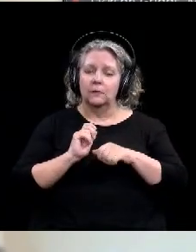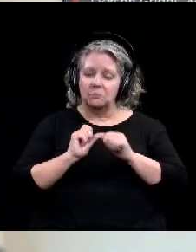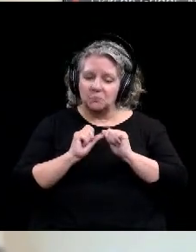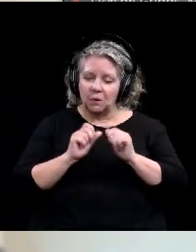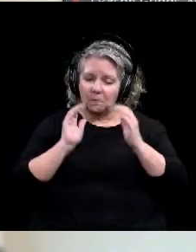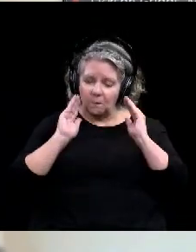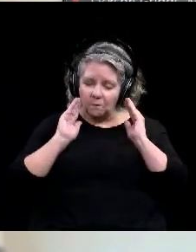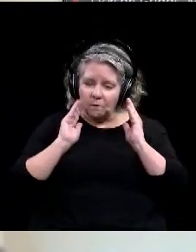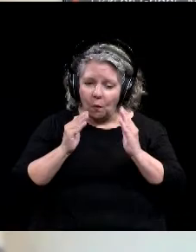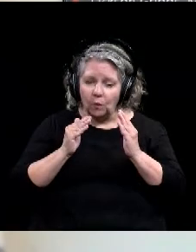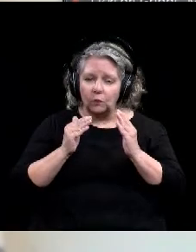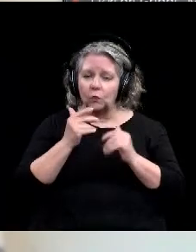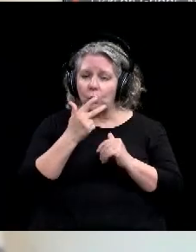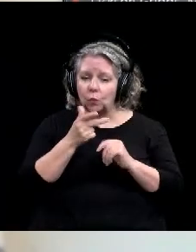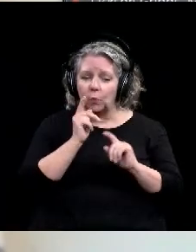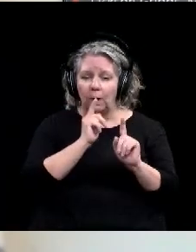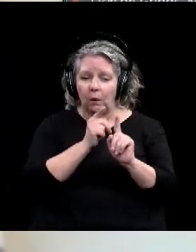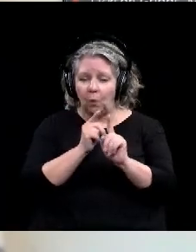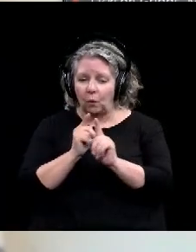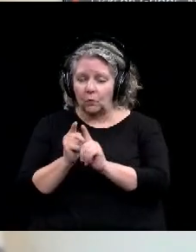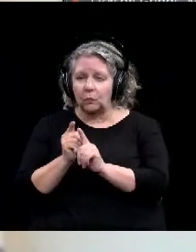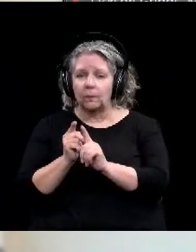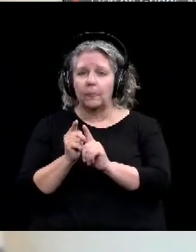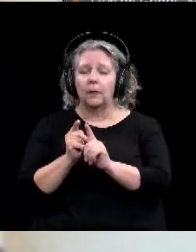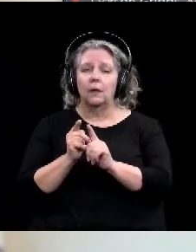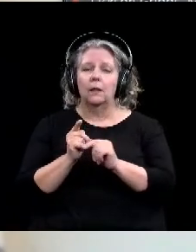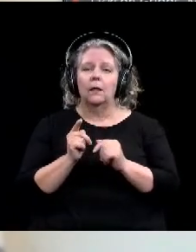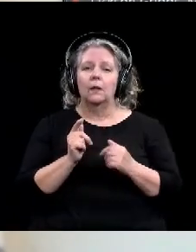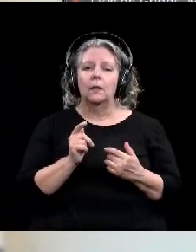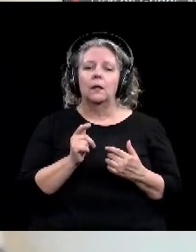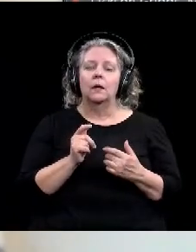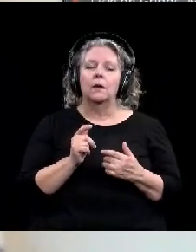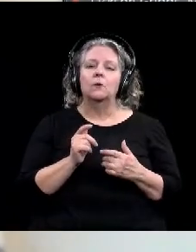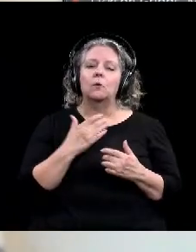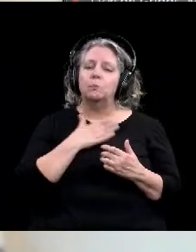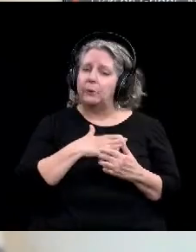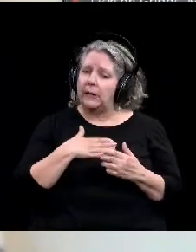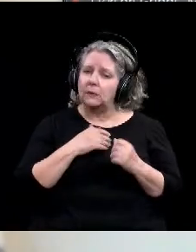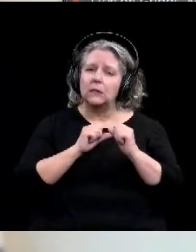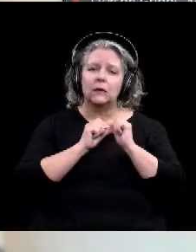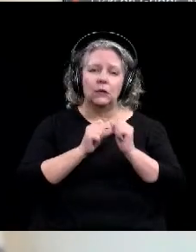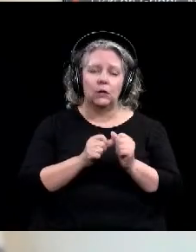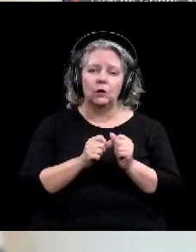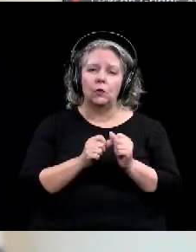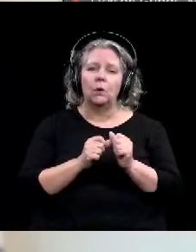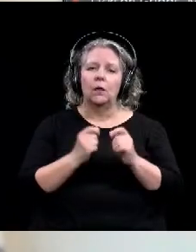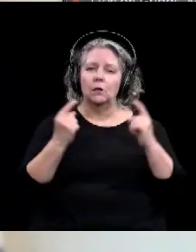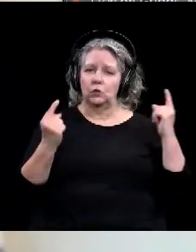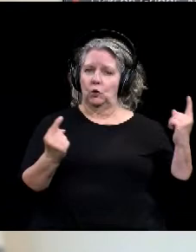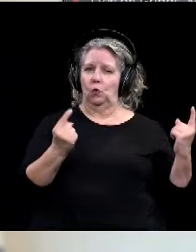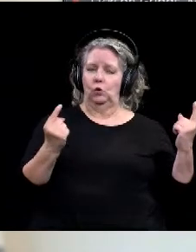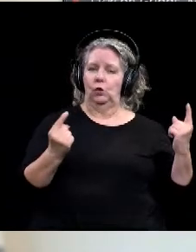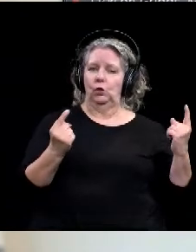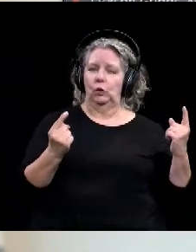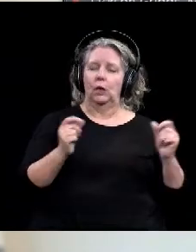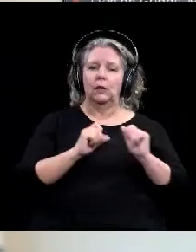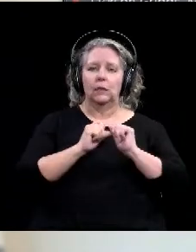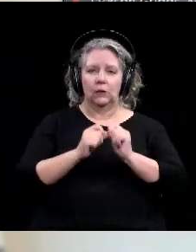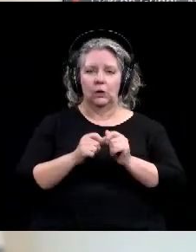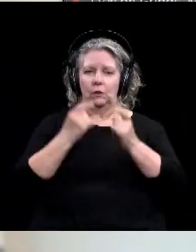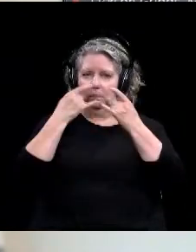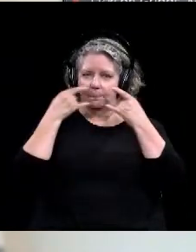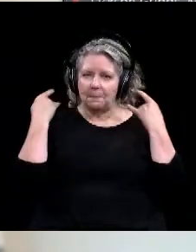que hemos estado teniendo por favor y continúen de guardar la distancia